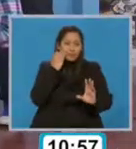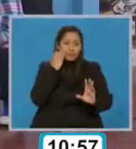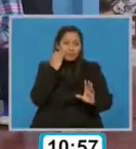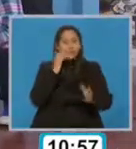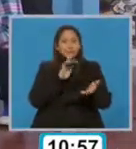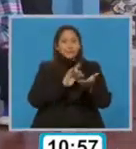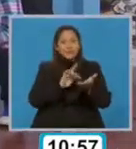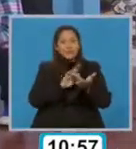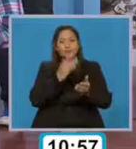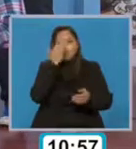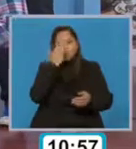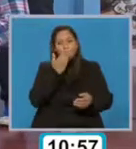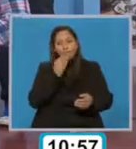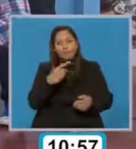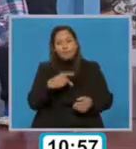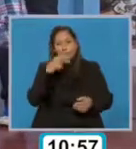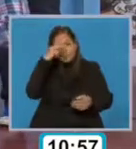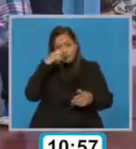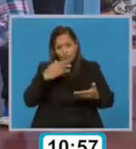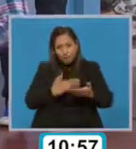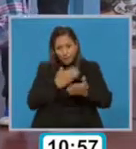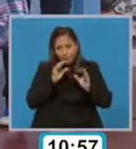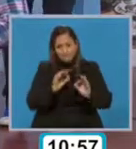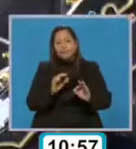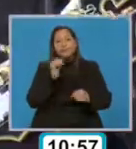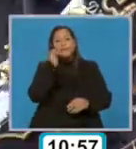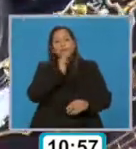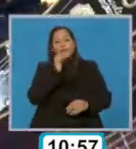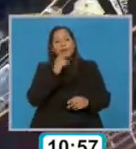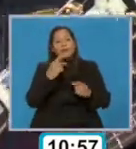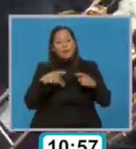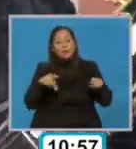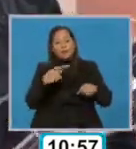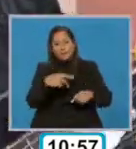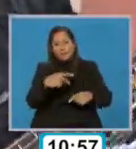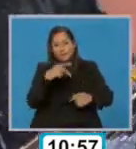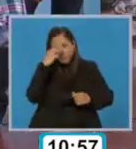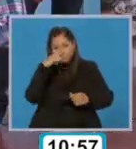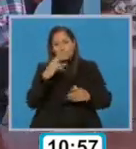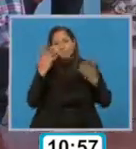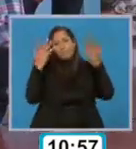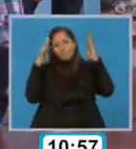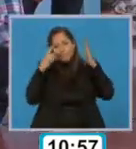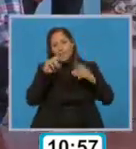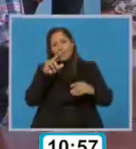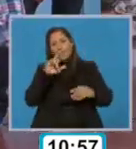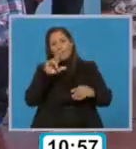que apoyar el talento mexicano. Exacto. Y siempre a la música. Muy bien, A el todos nos aplauso gusta. para